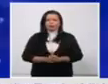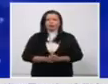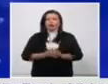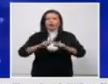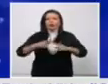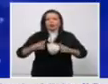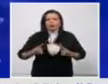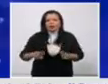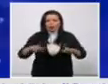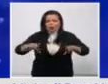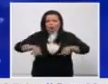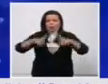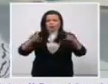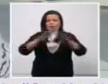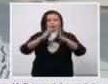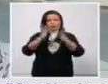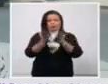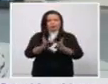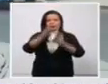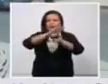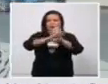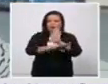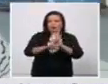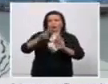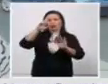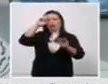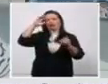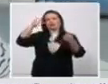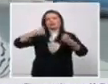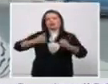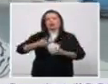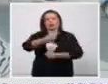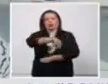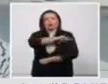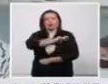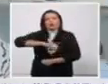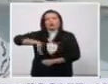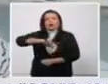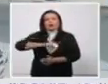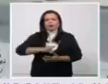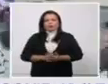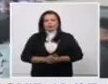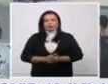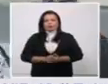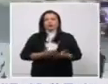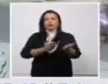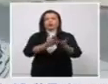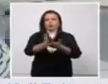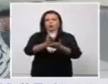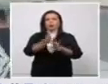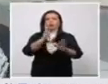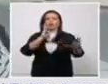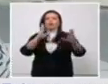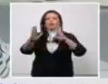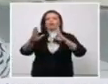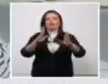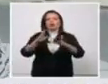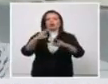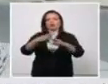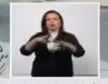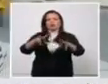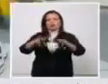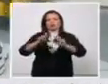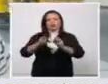estadísticas del Ministerio de Salud Pública. Nos mantenemos en la fase de nueva normalidad, pero en medio de tantos desafíos